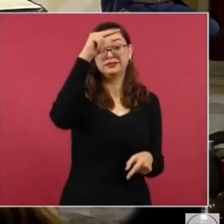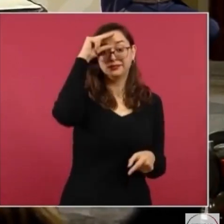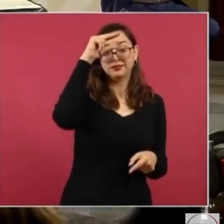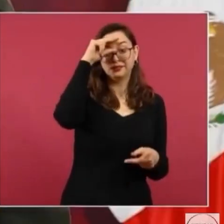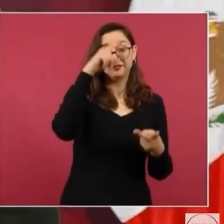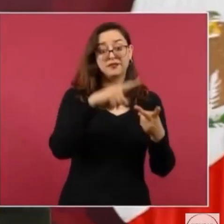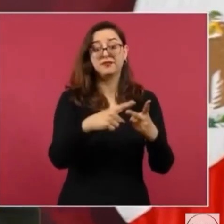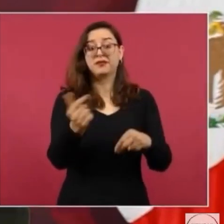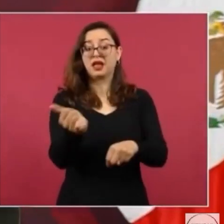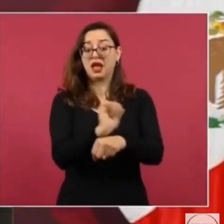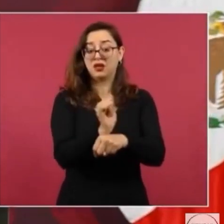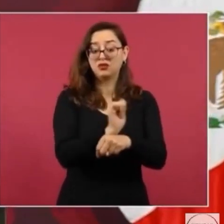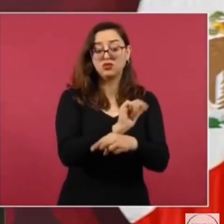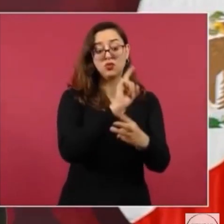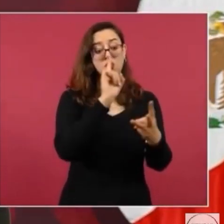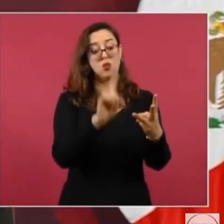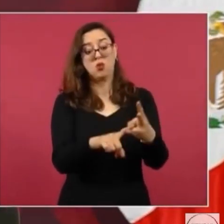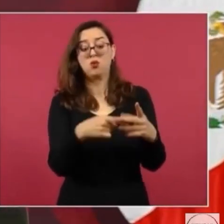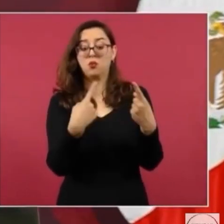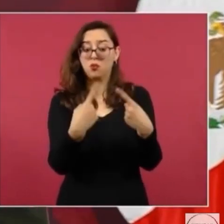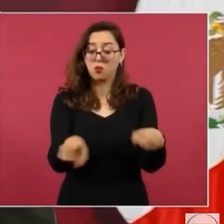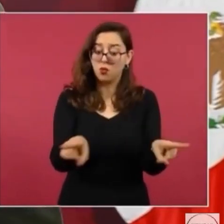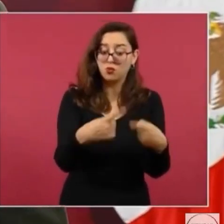pues para poder vivir